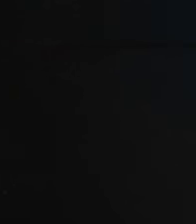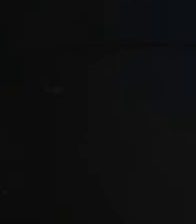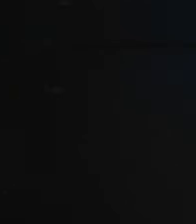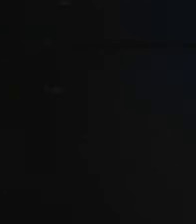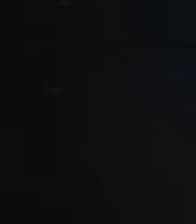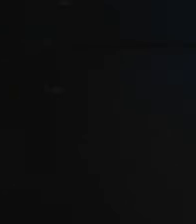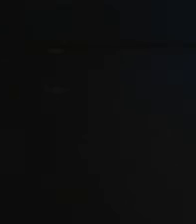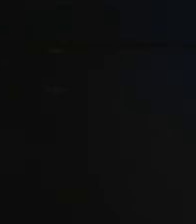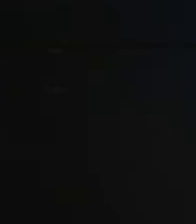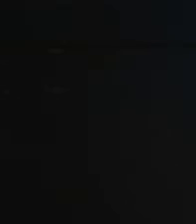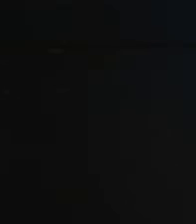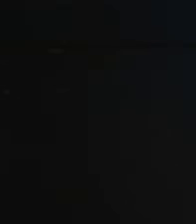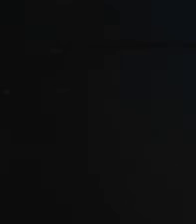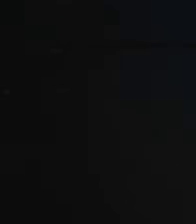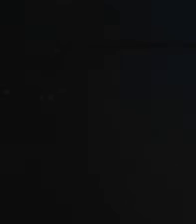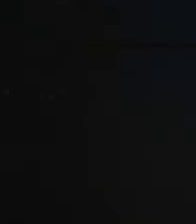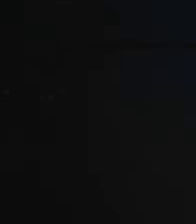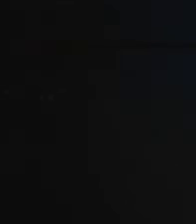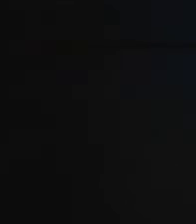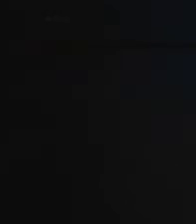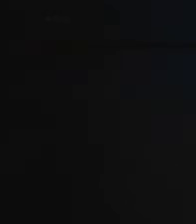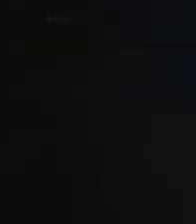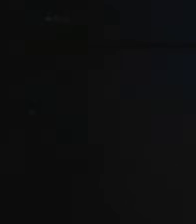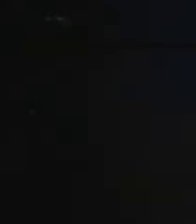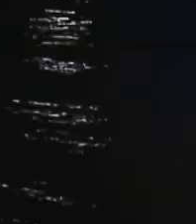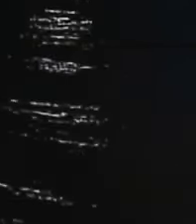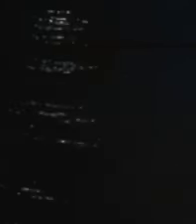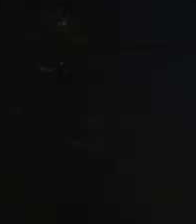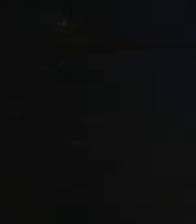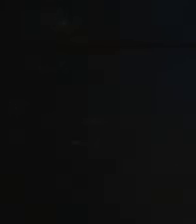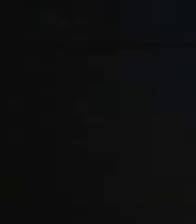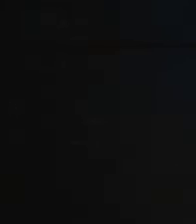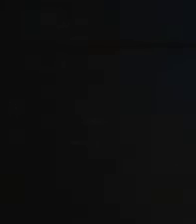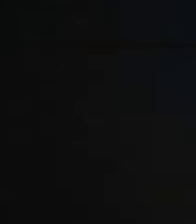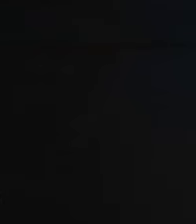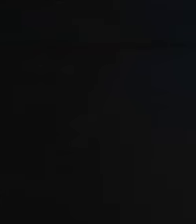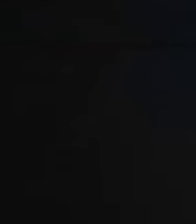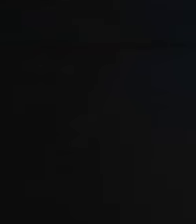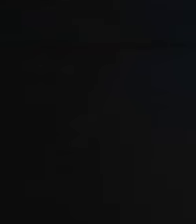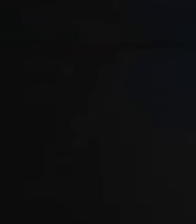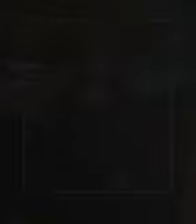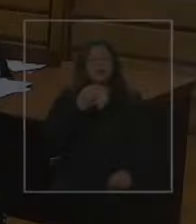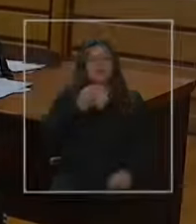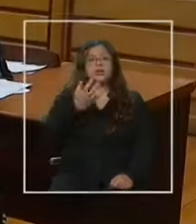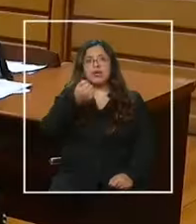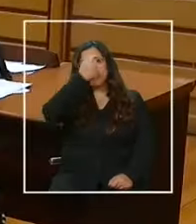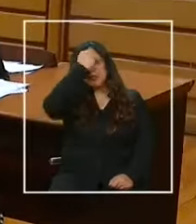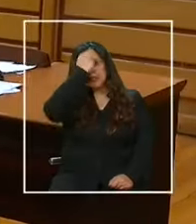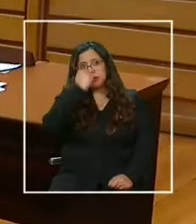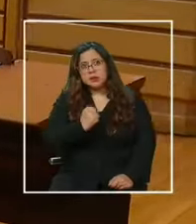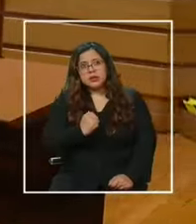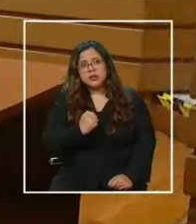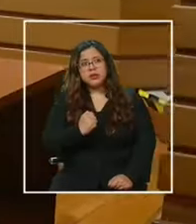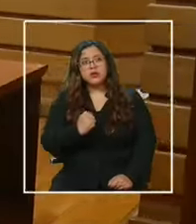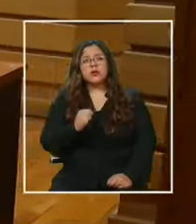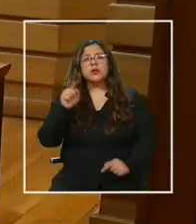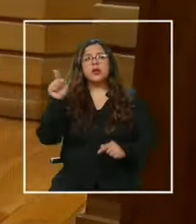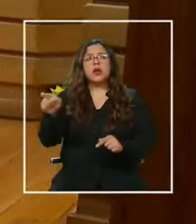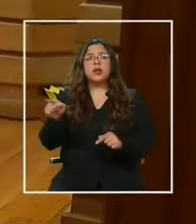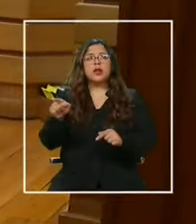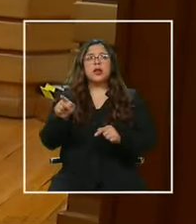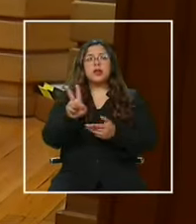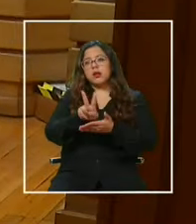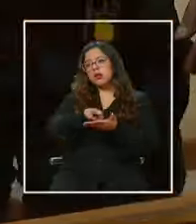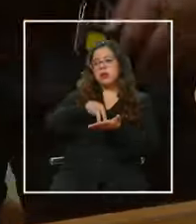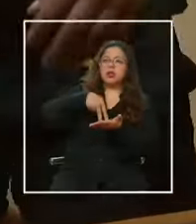2,13 gramos de alcohol por litro de sangre y aseguró a través de su defensa que está arrepentido. Sin poder ponerse